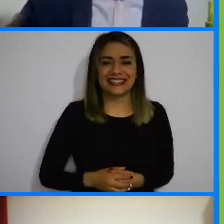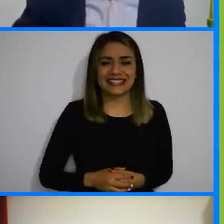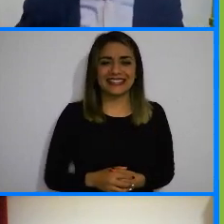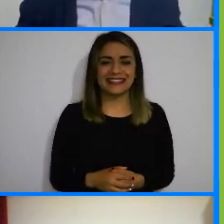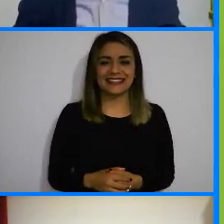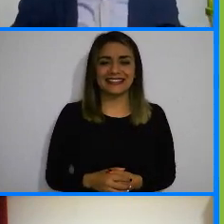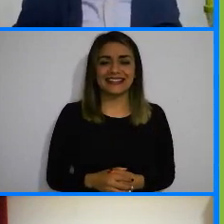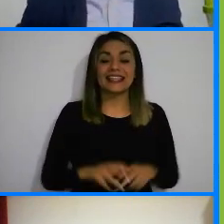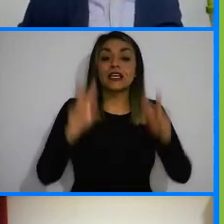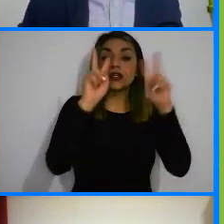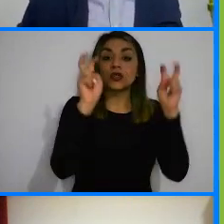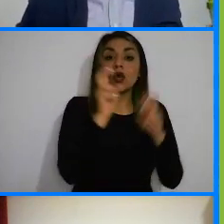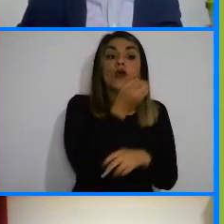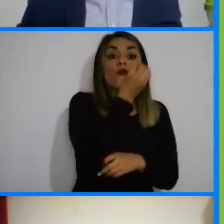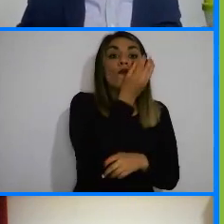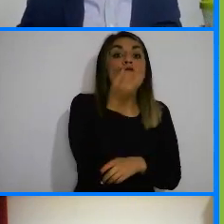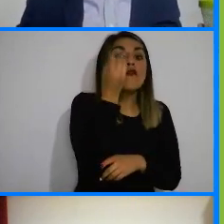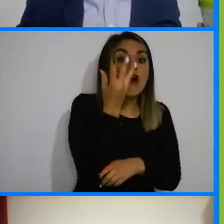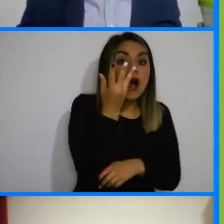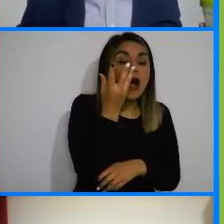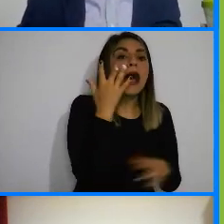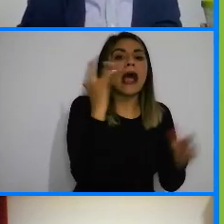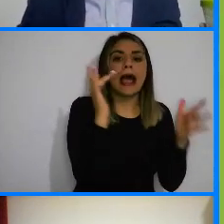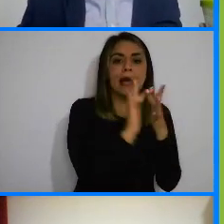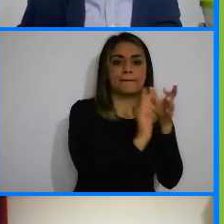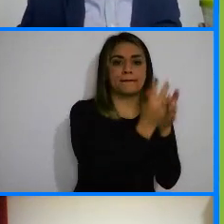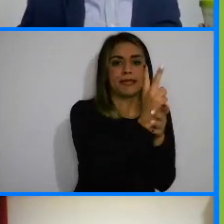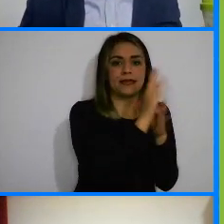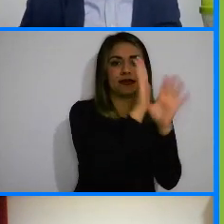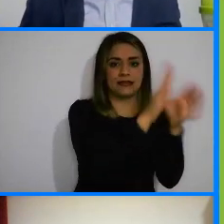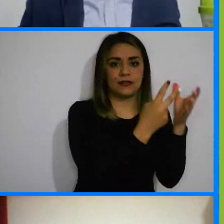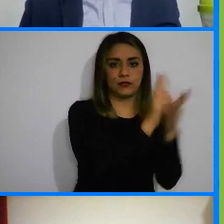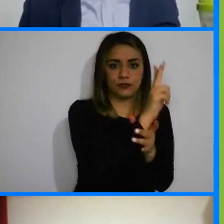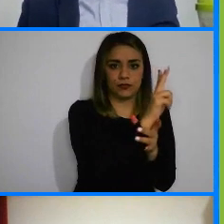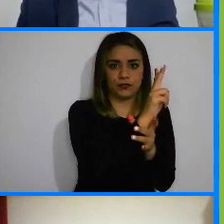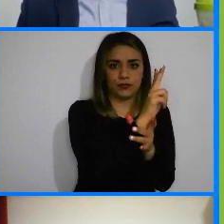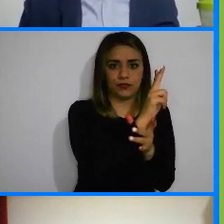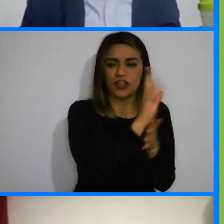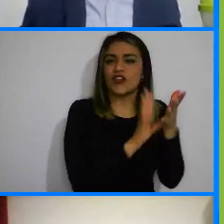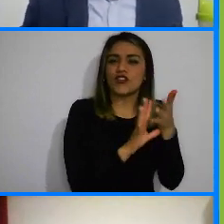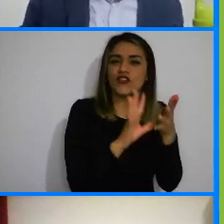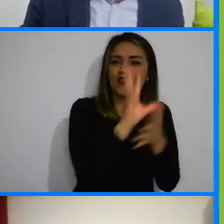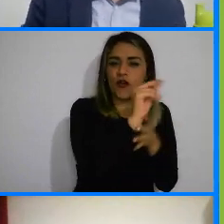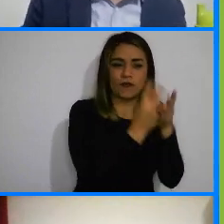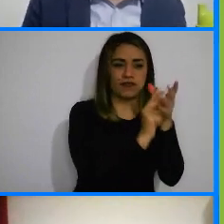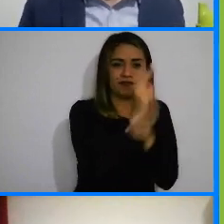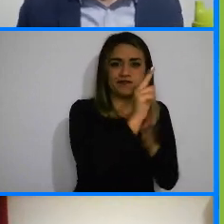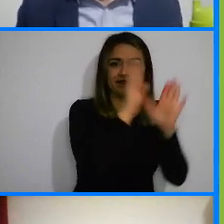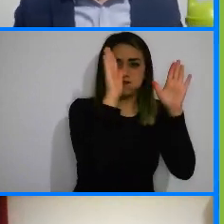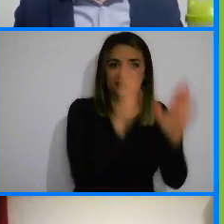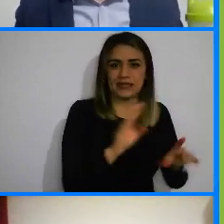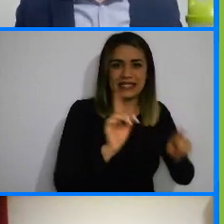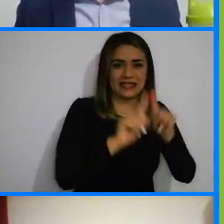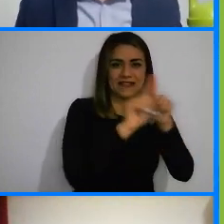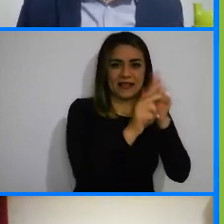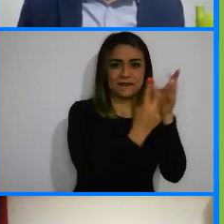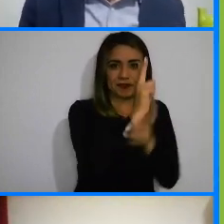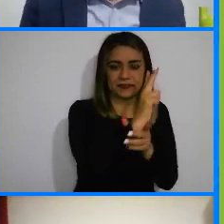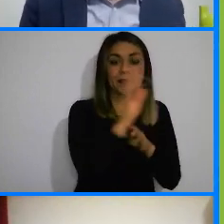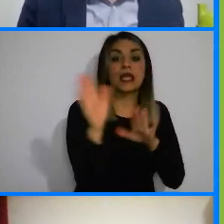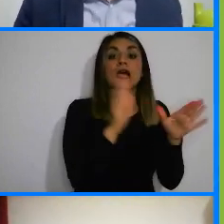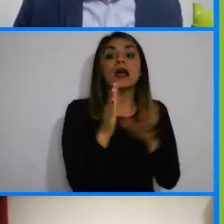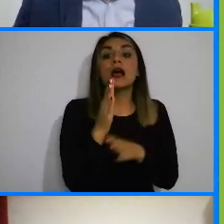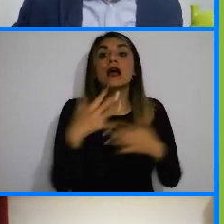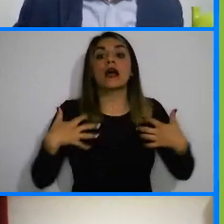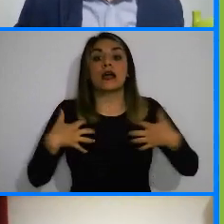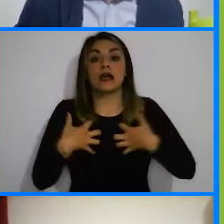Cuando yo hablo de flora, estoy haciendo referencia a los vegetales, a todo el reino vegetal. Y cuando se habla de